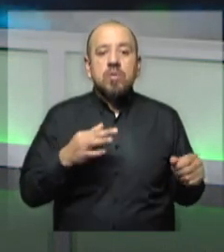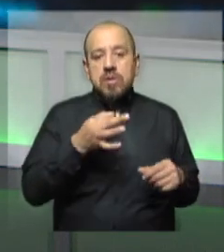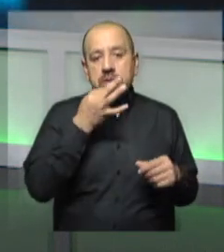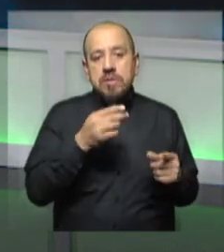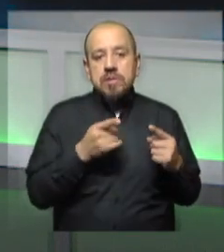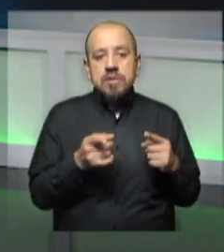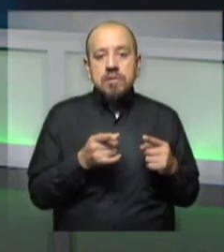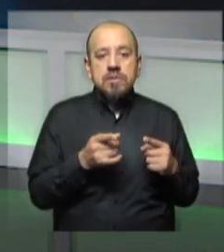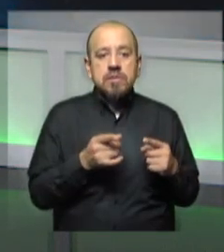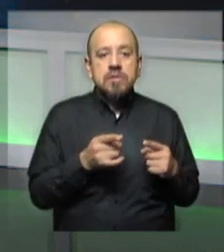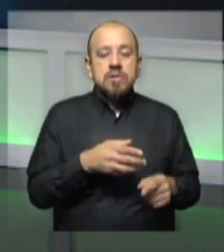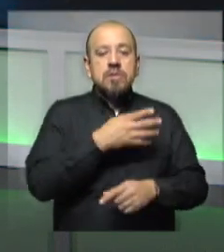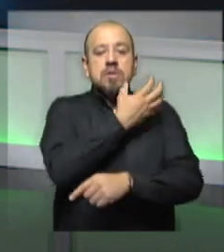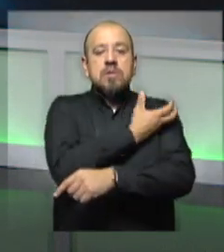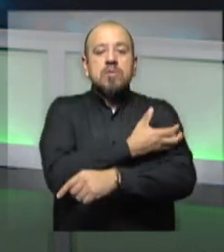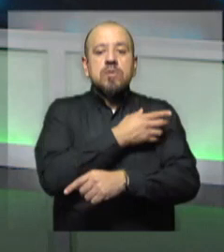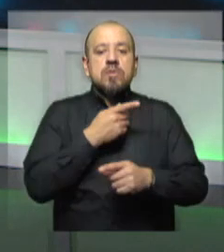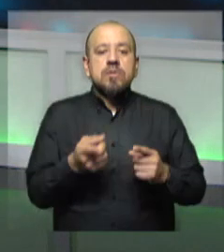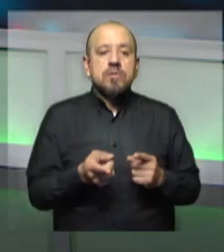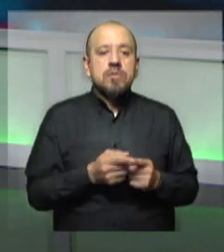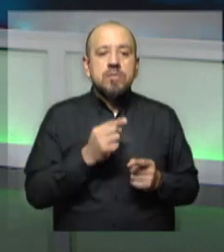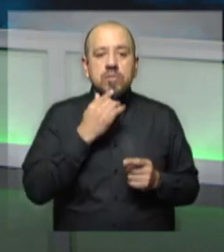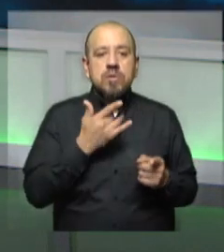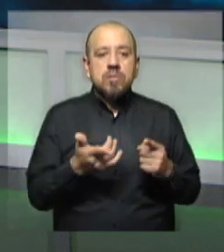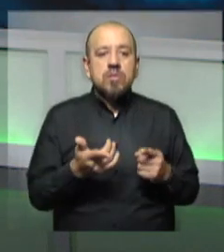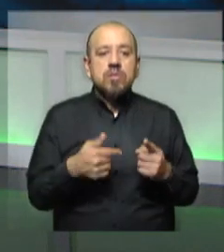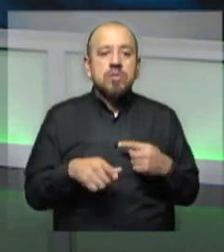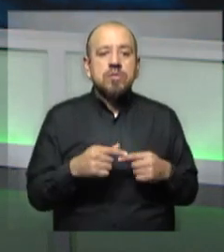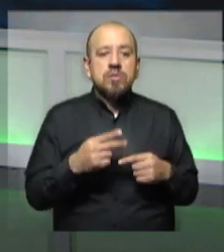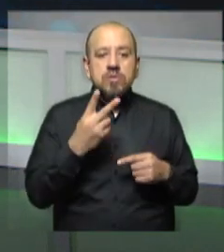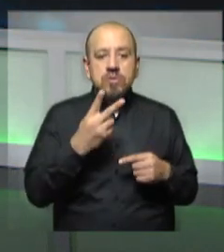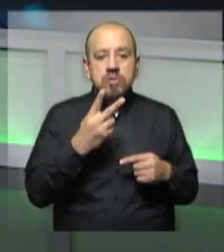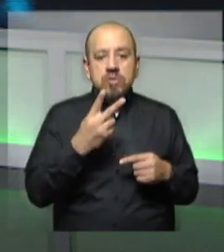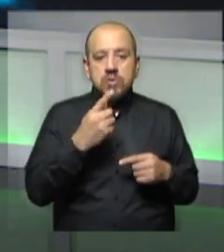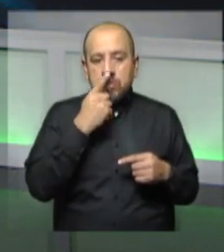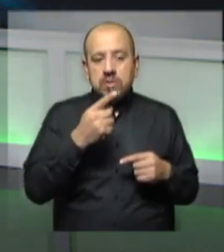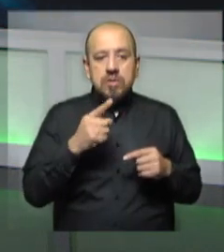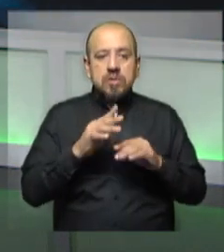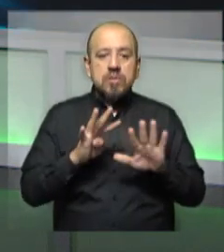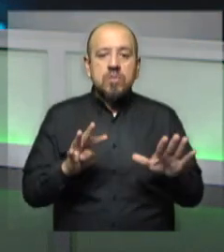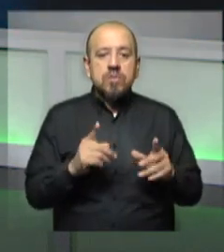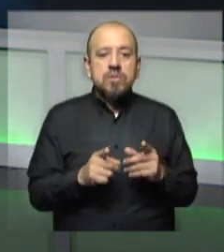mayor seguridad es que la pobreza aumenta en relación por ejemplo el 2019 ayer digamos